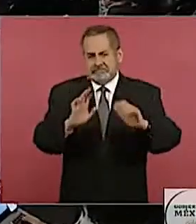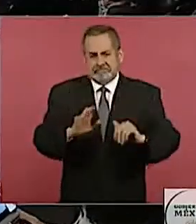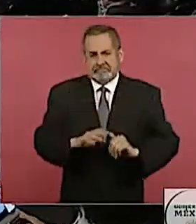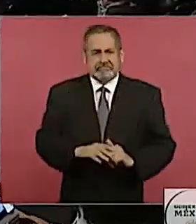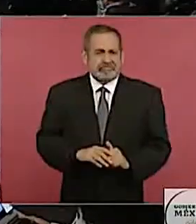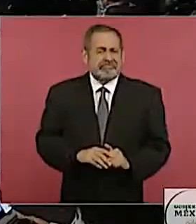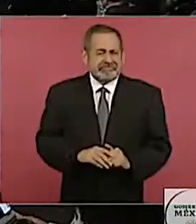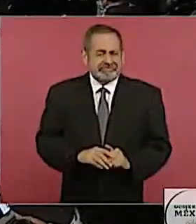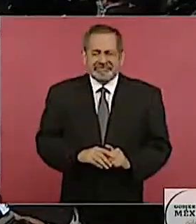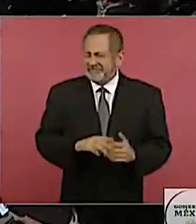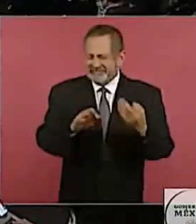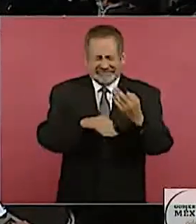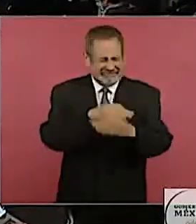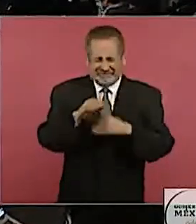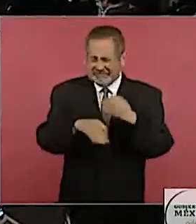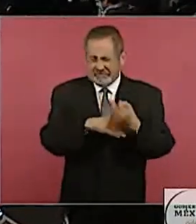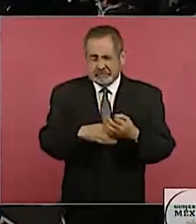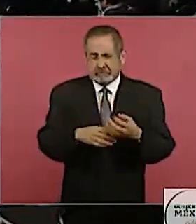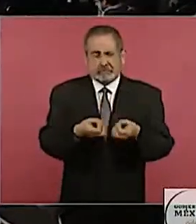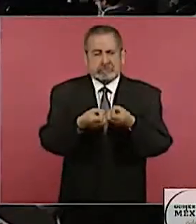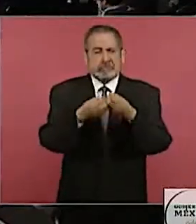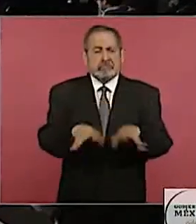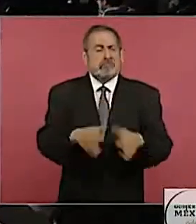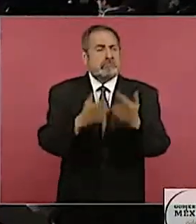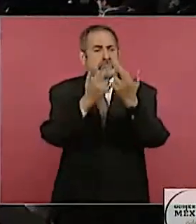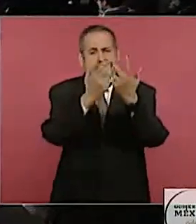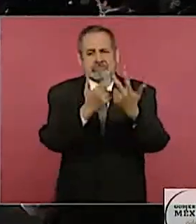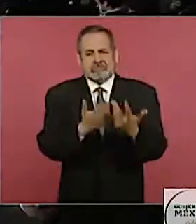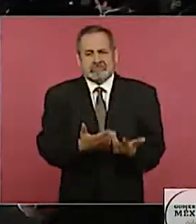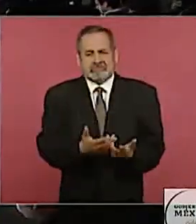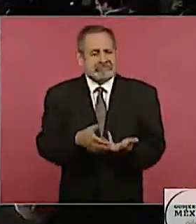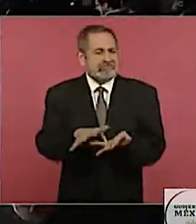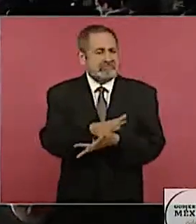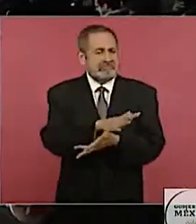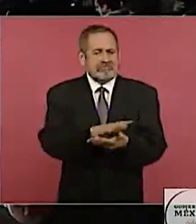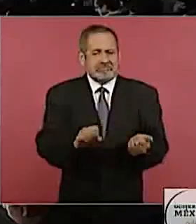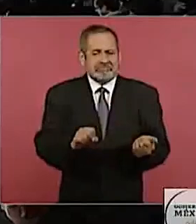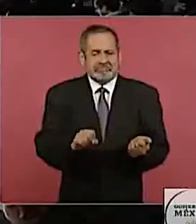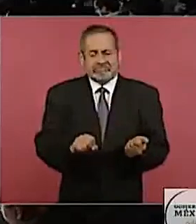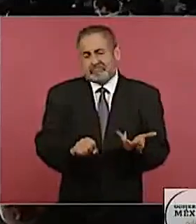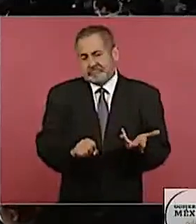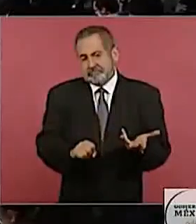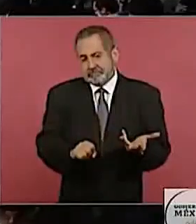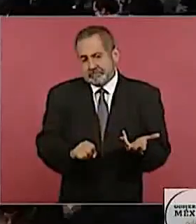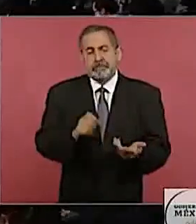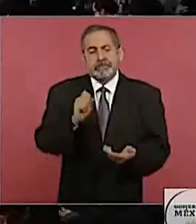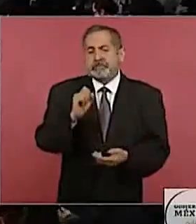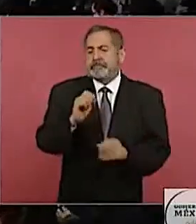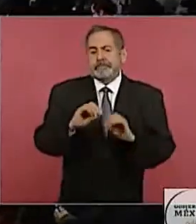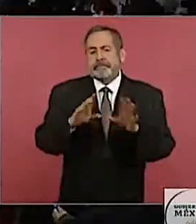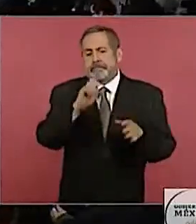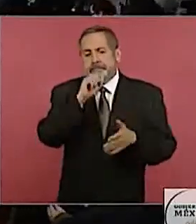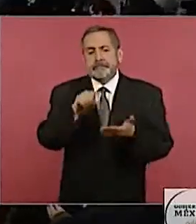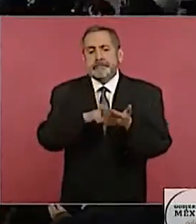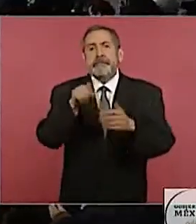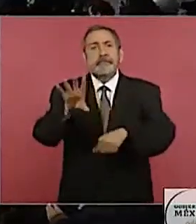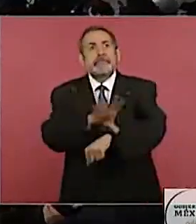vidrios todo se destruyó y desde luego instalaciones